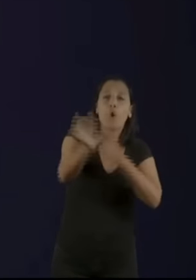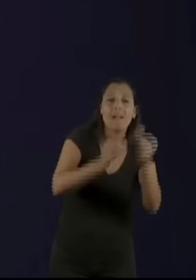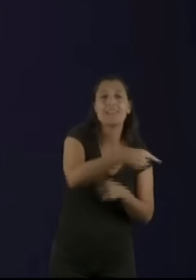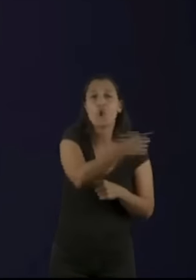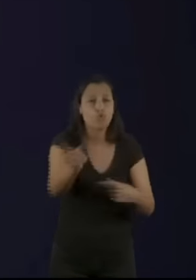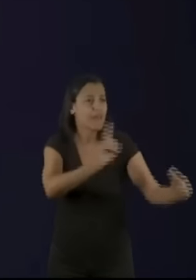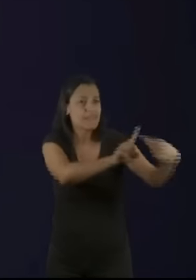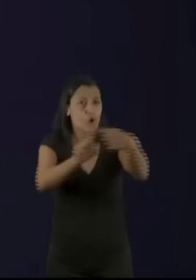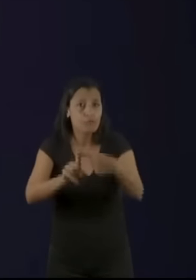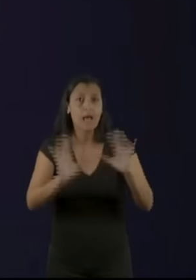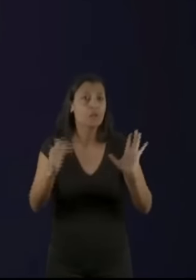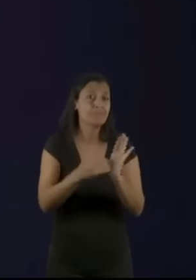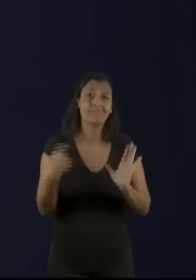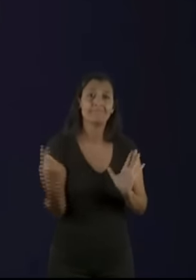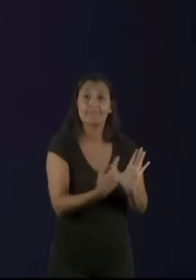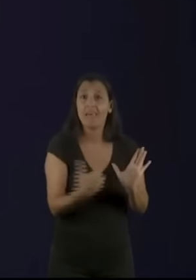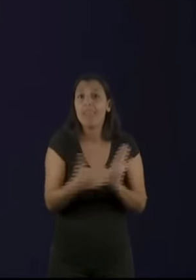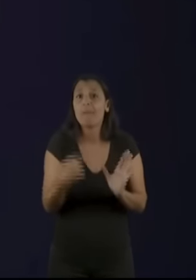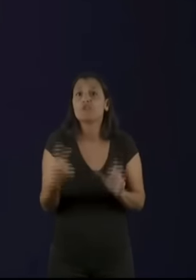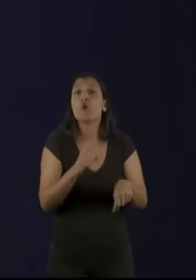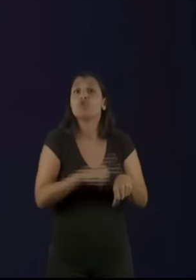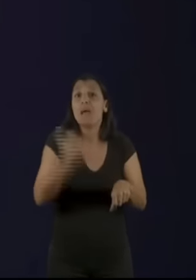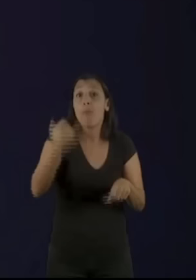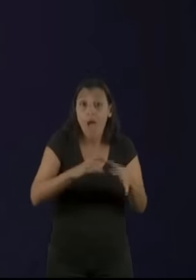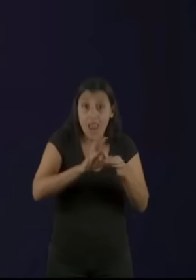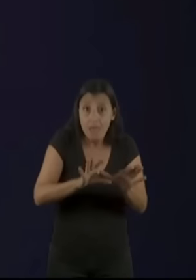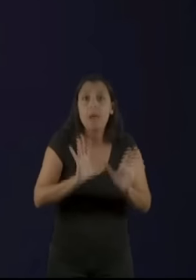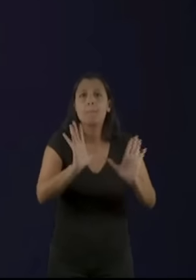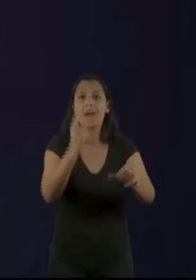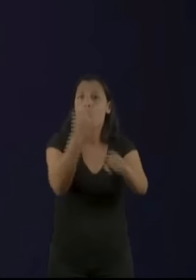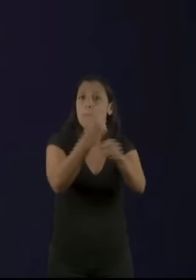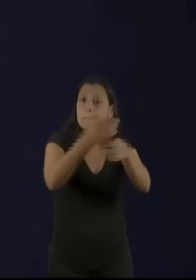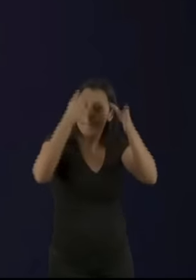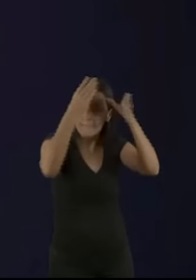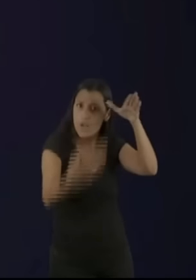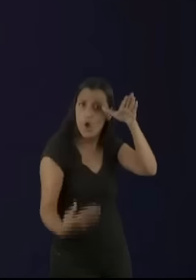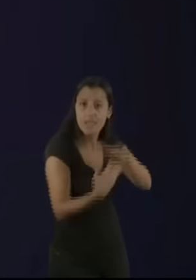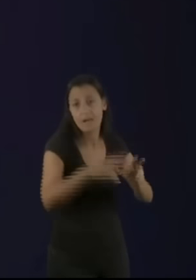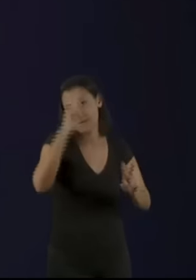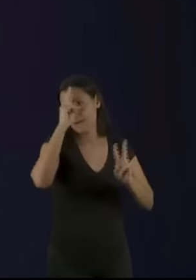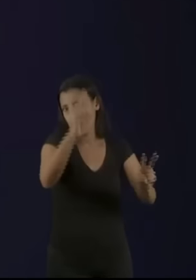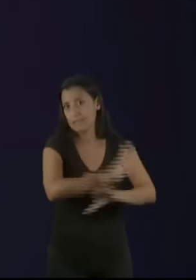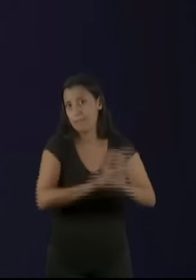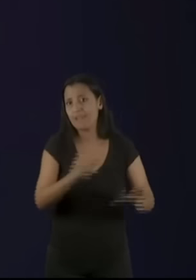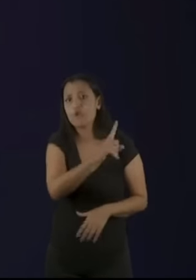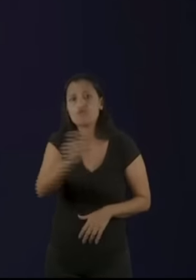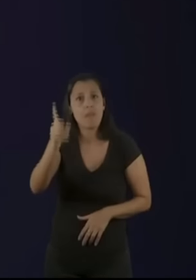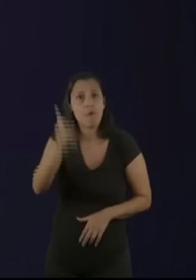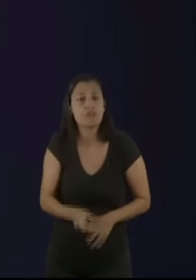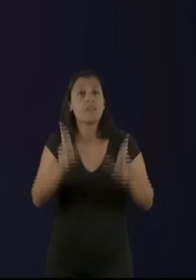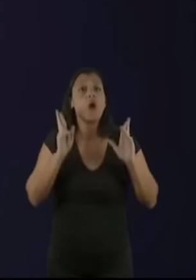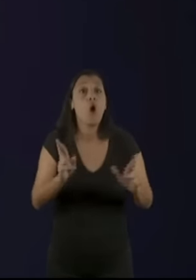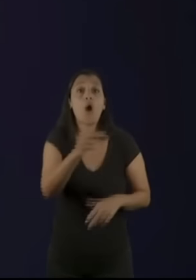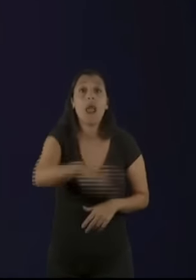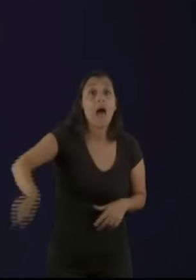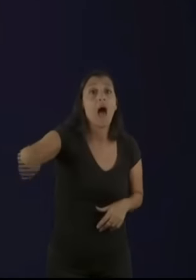hacemos lo que el tiempo y la agenda nos permite pero el respeto es total y absoluto Espero que puedan ir